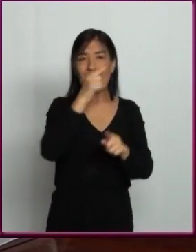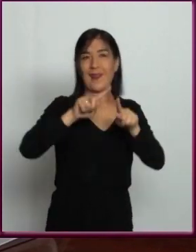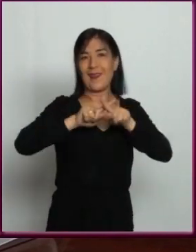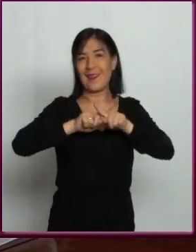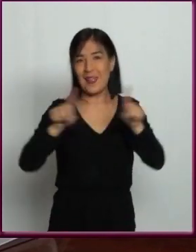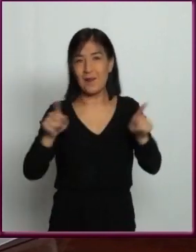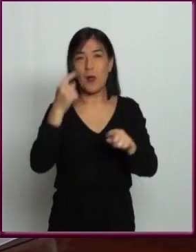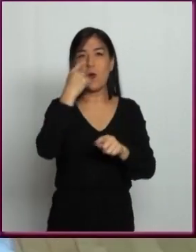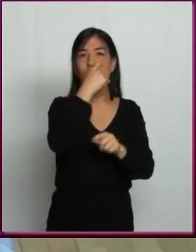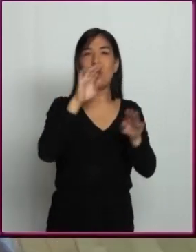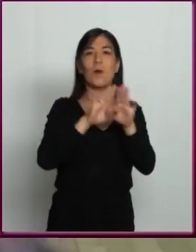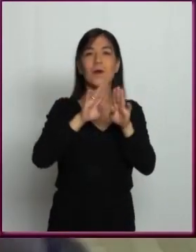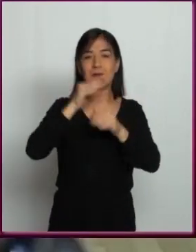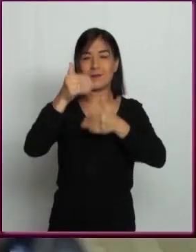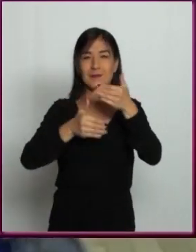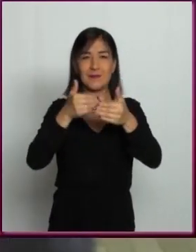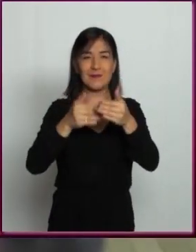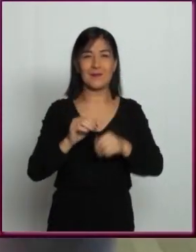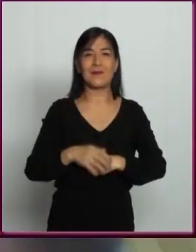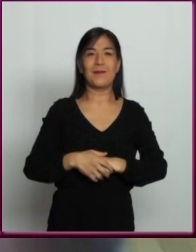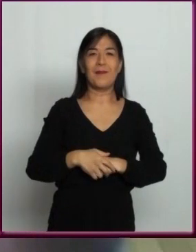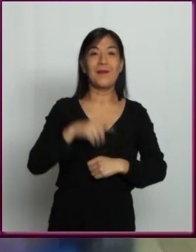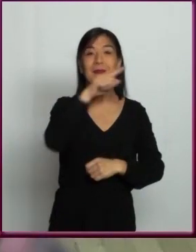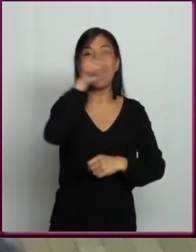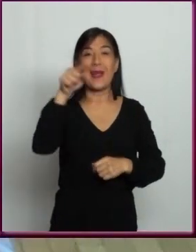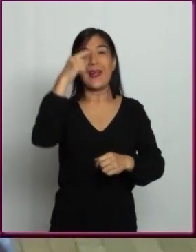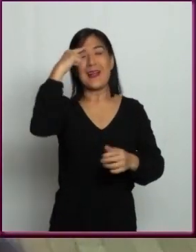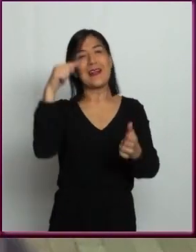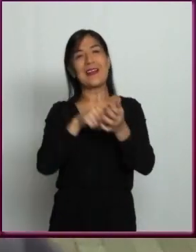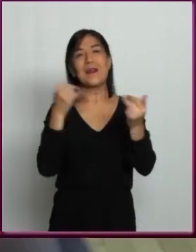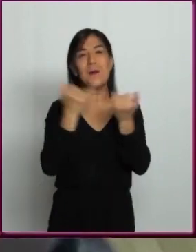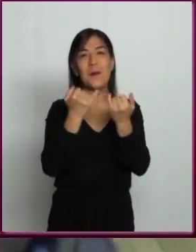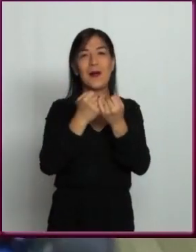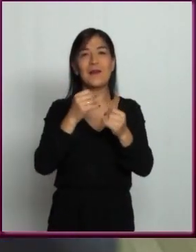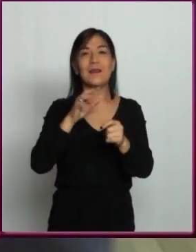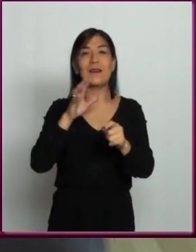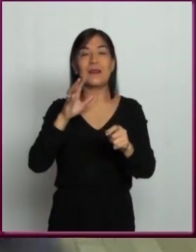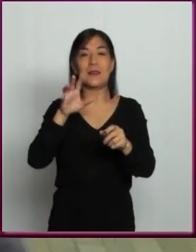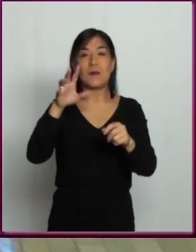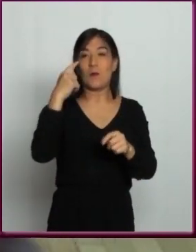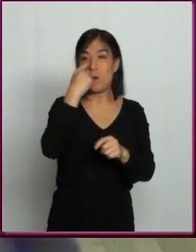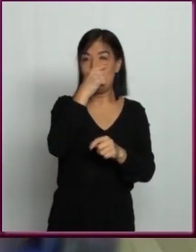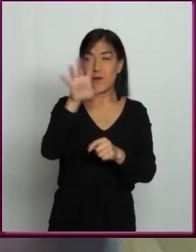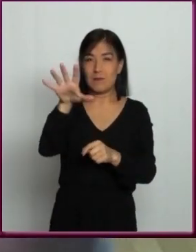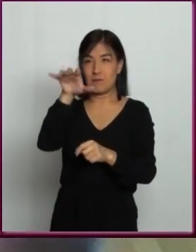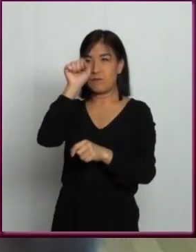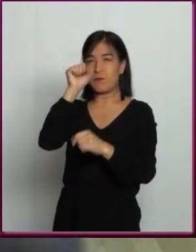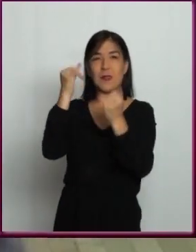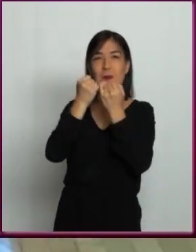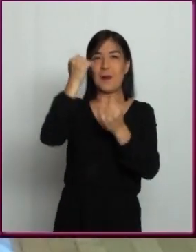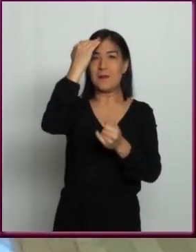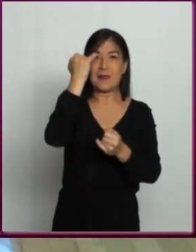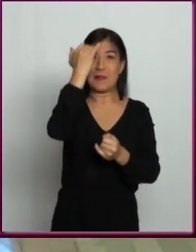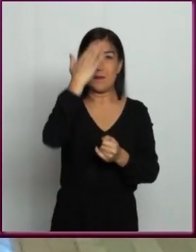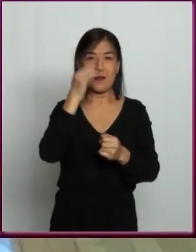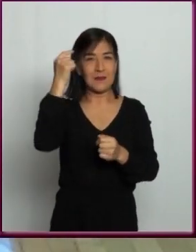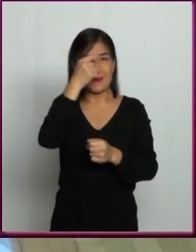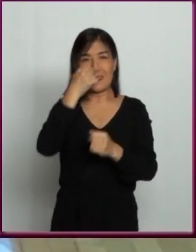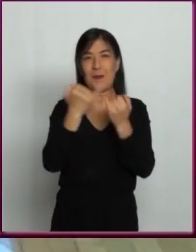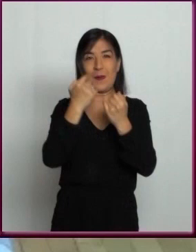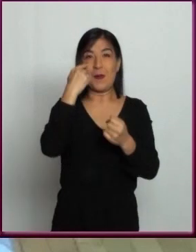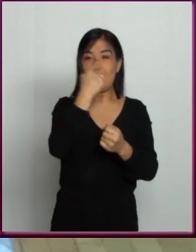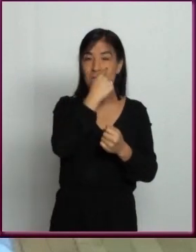hace un preproceso. Todo el mundo piensa, o mucha gente piensa, que la imagen llega tal cual a recibir tu ojo al cerebro, y no es cierto, no tiene nada